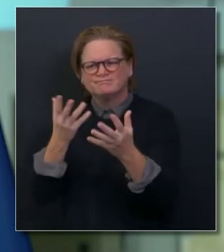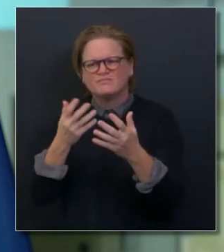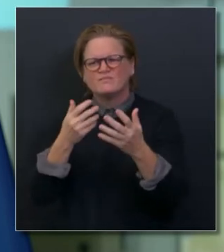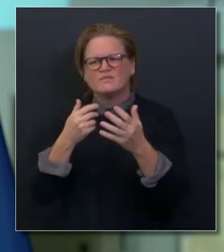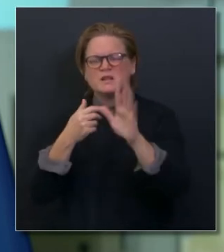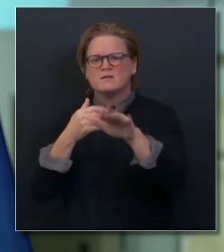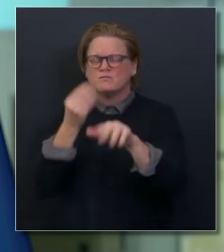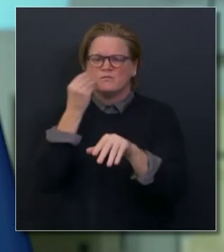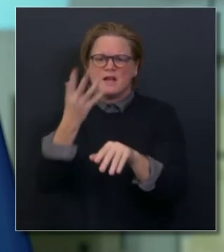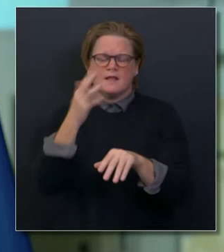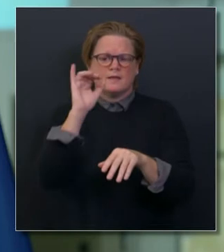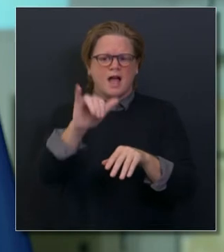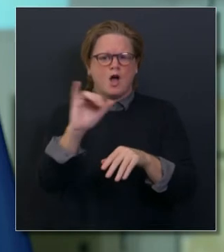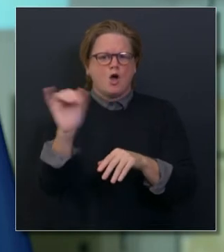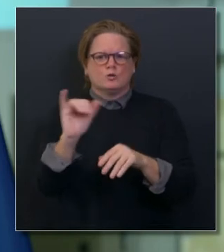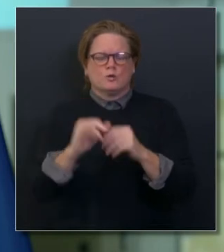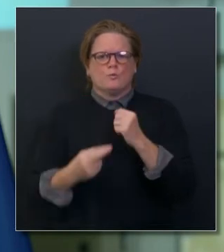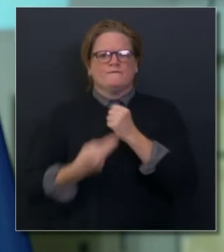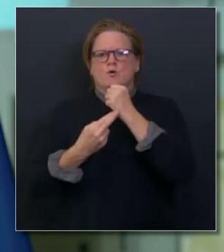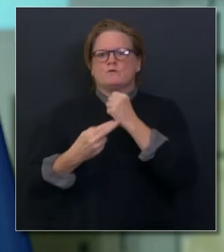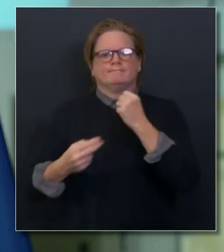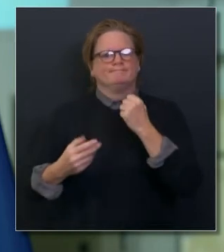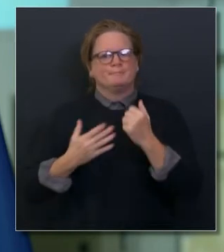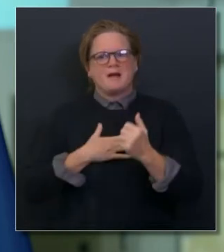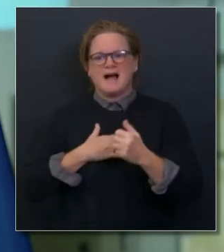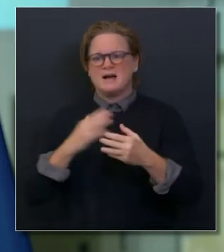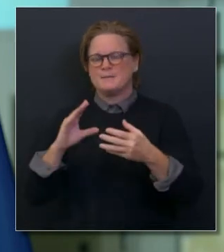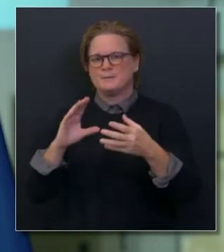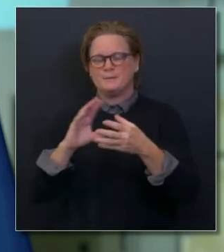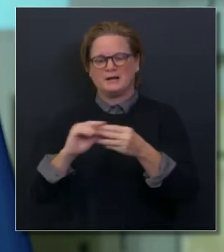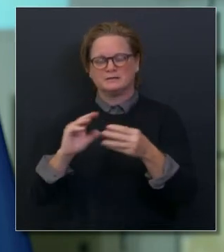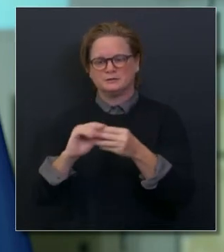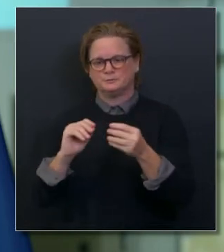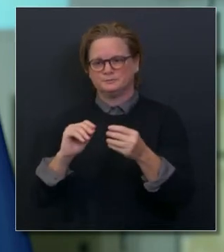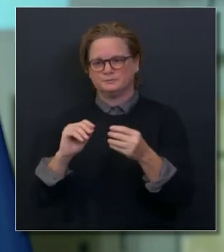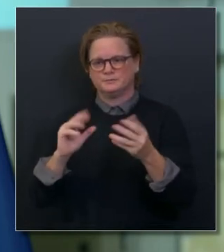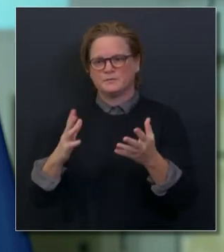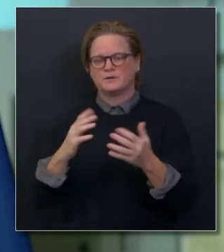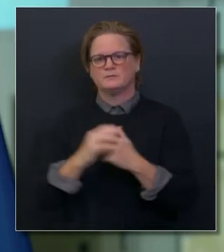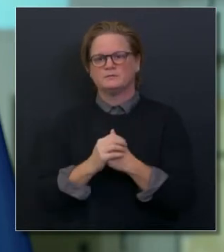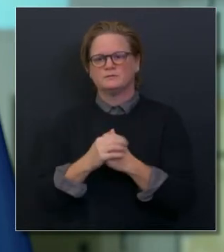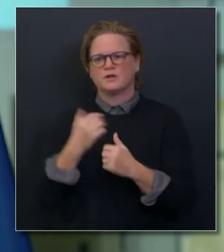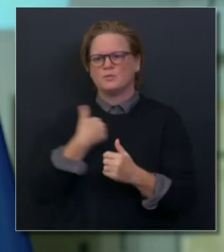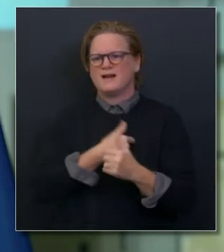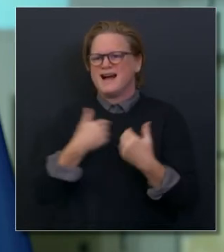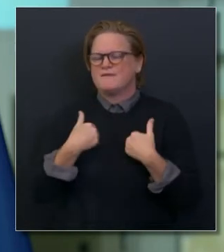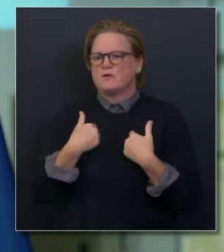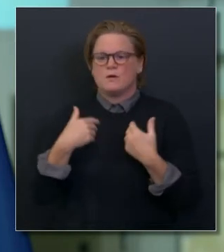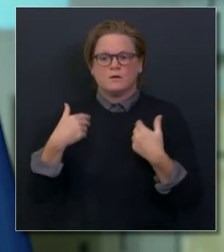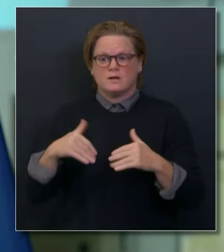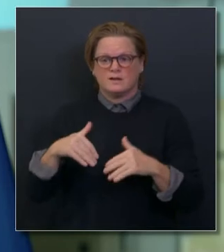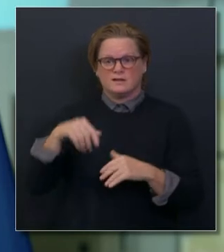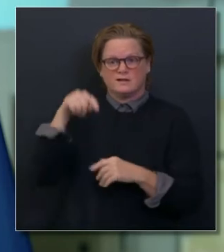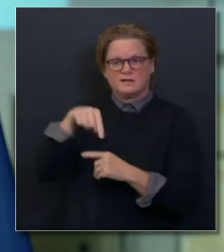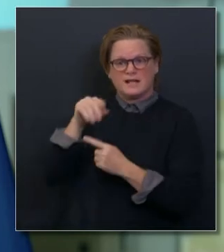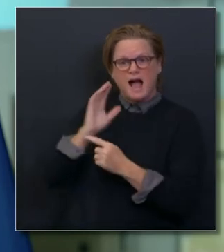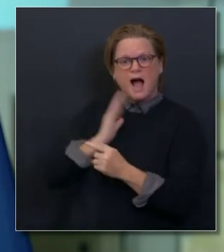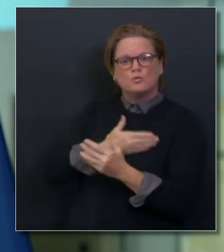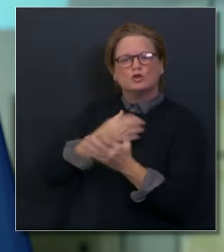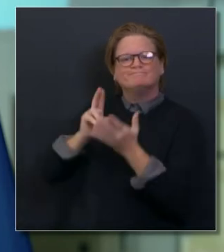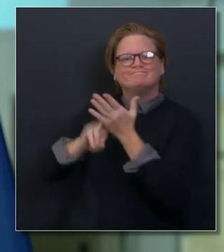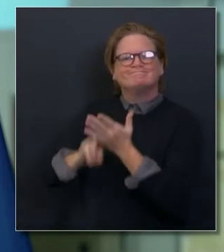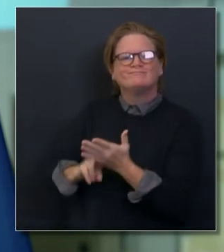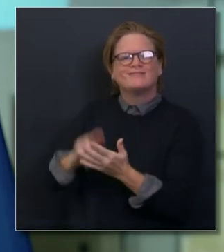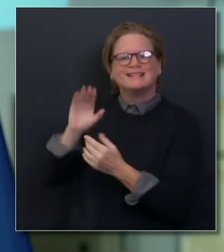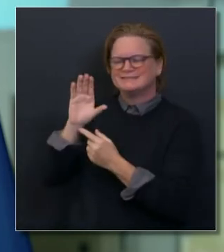Hace un momento lo mencioné, pero vale la pena recalcarlo. Estamos construyendo encima de esta experiencia que hemos tenido